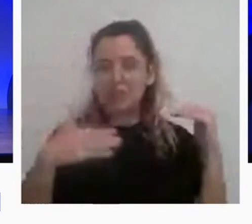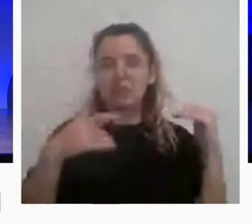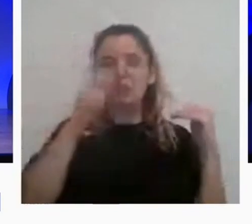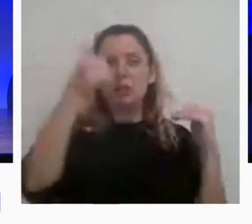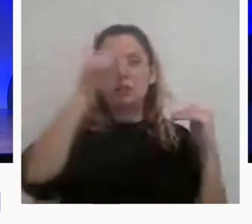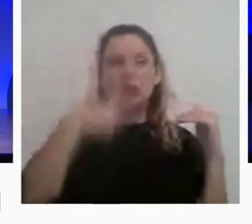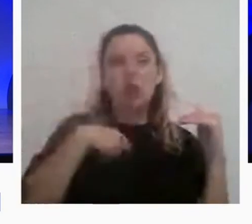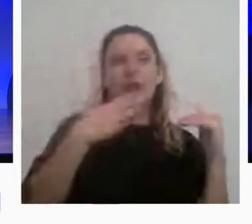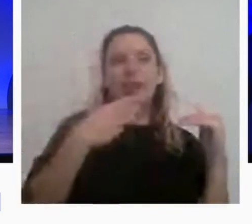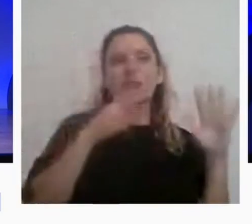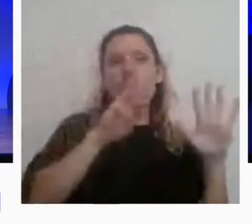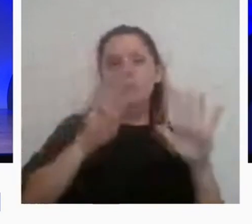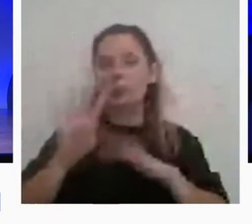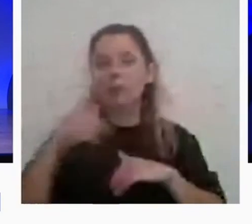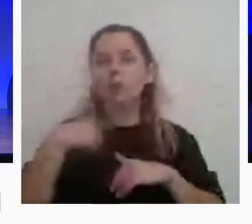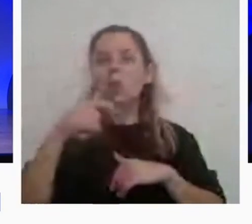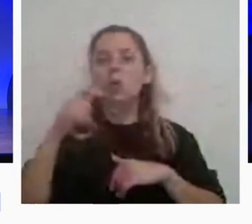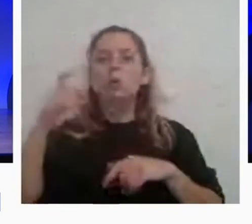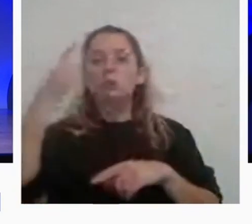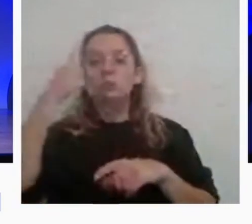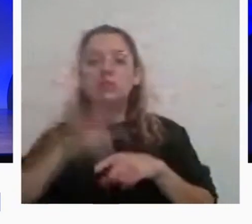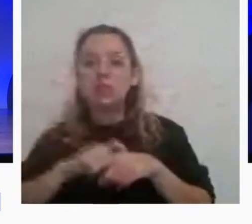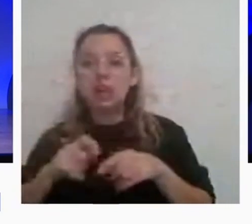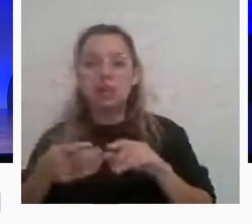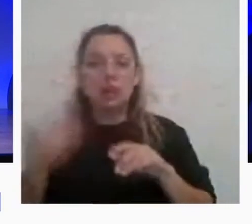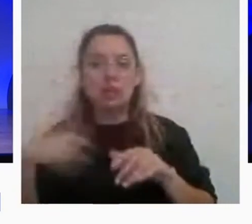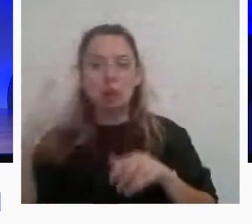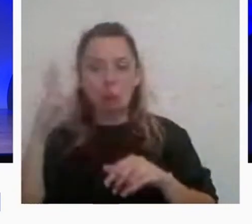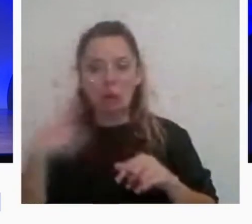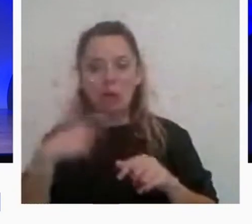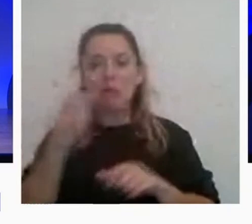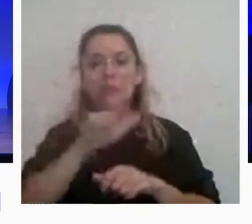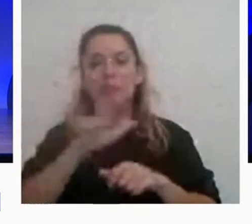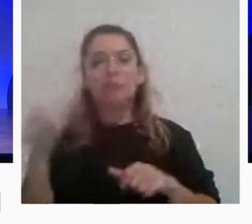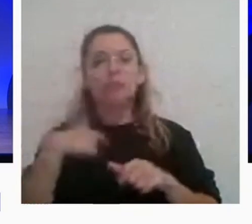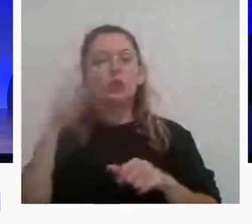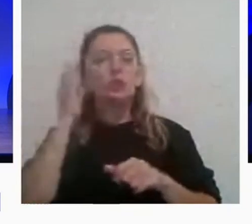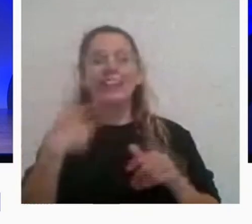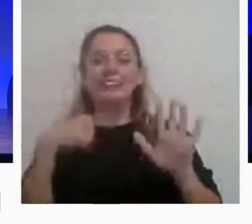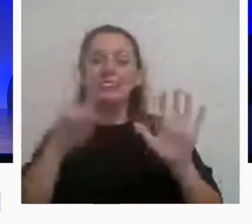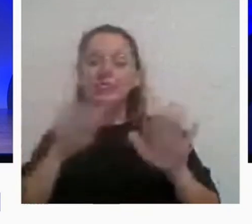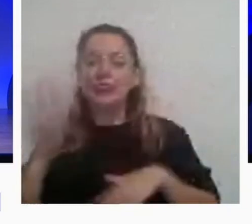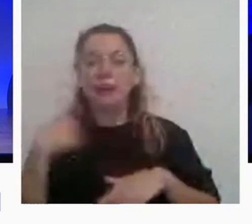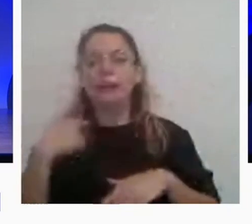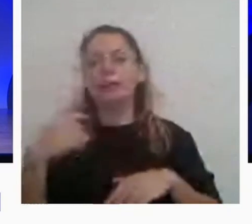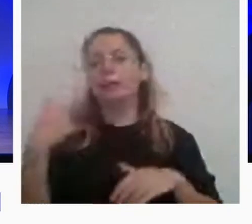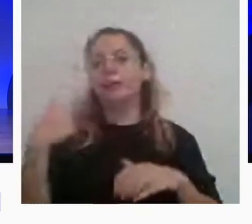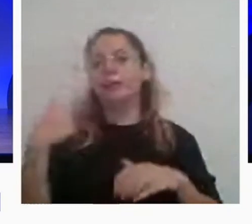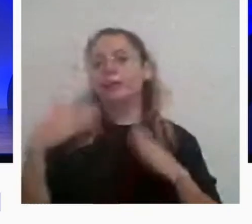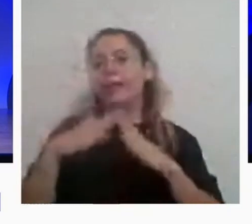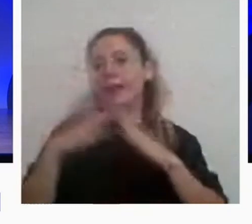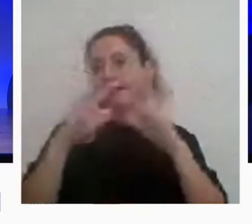retirado, una señora de 60 años que ha trabajado en su casa siempre, una actriz de 20 años, que lo que nos han hecho ha sido ayudar